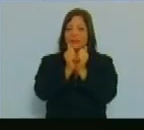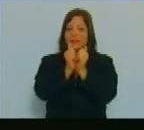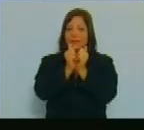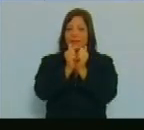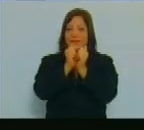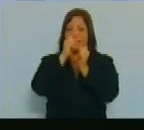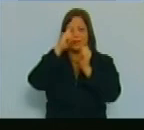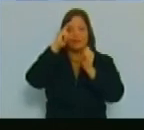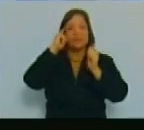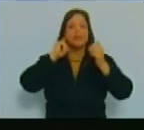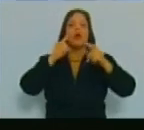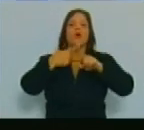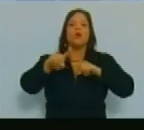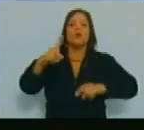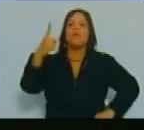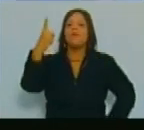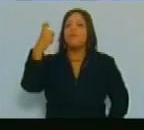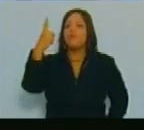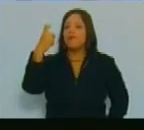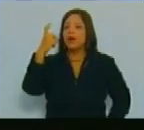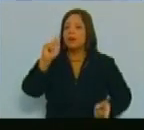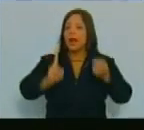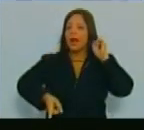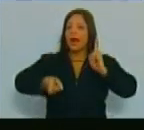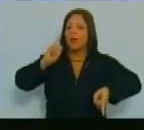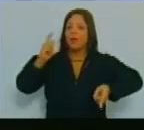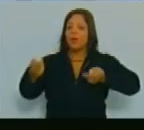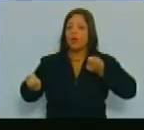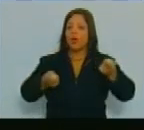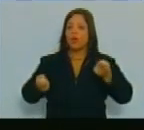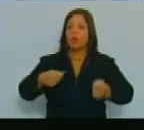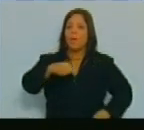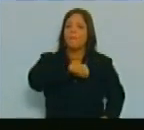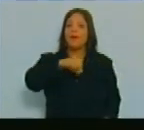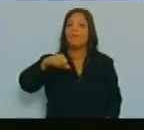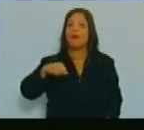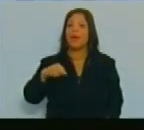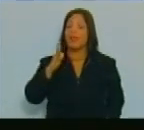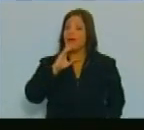y la falta de control sobre los servicios de seguridad privada